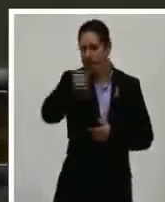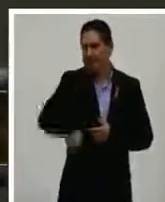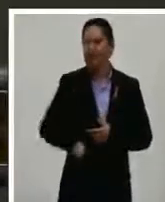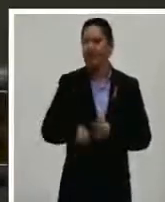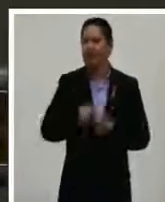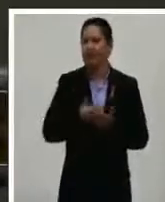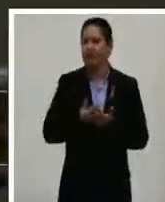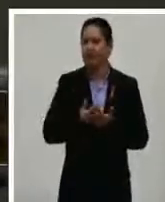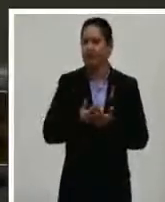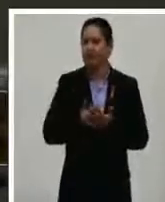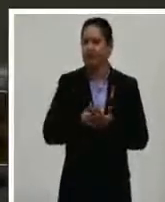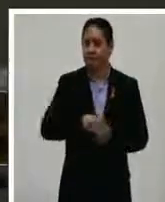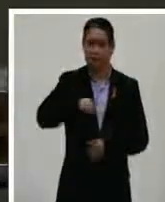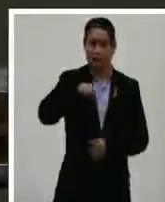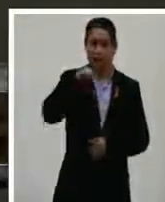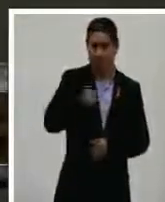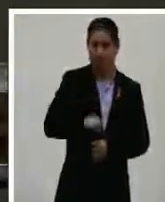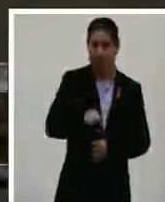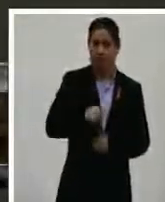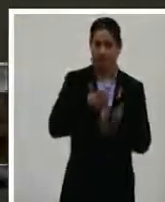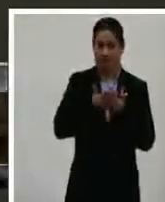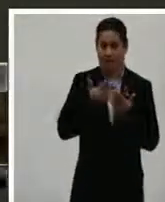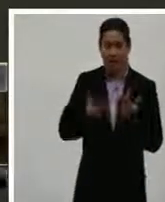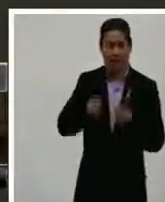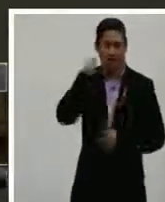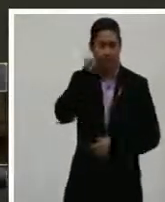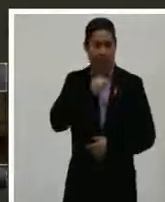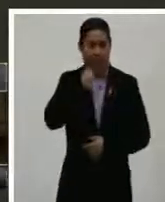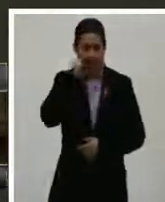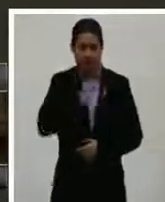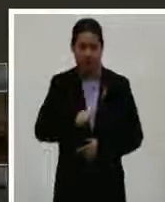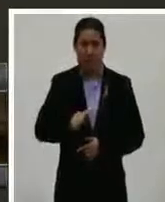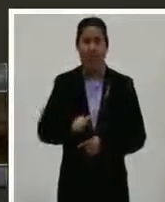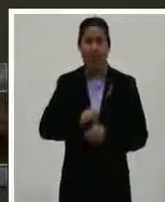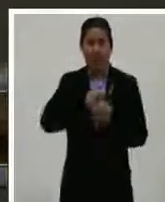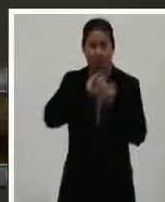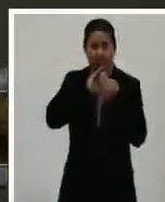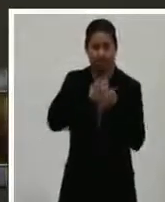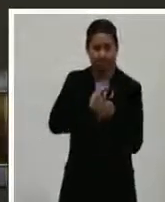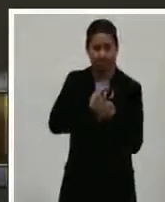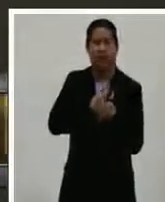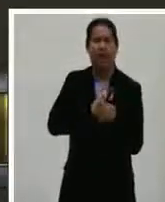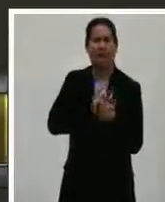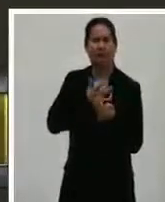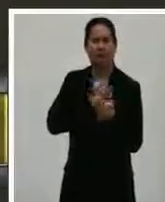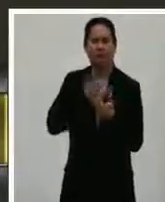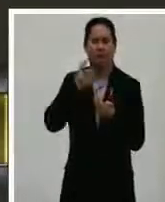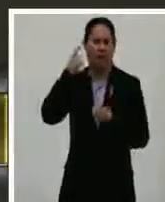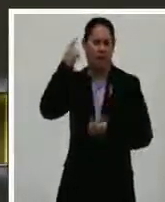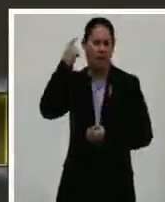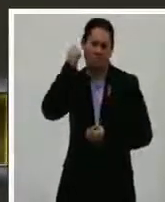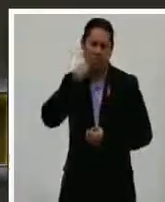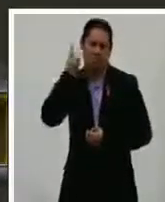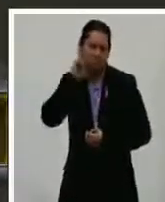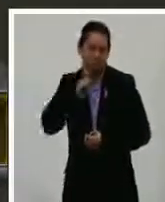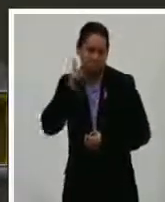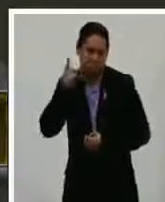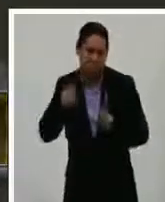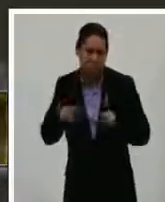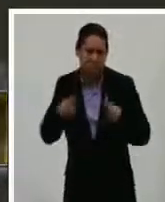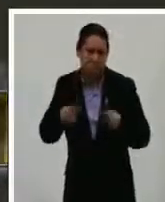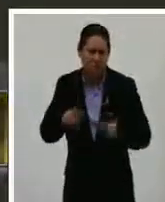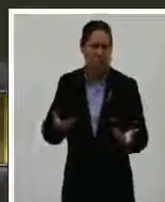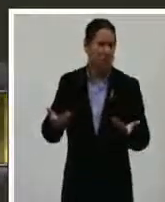en esta legislatura nos hemos caracterizado por estar cerca del sentir de la población que nos puso aquí en ese